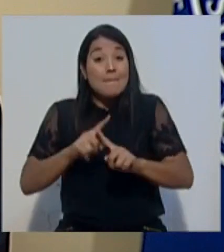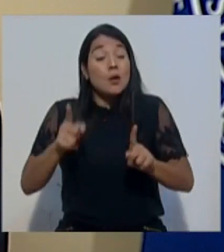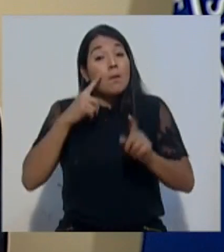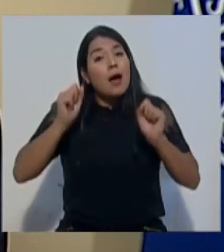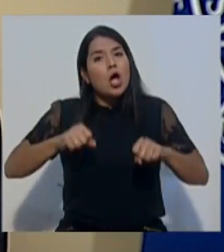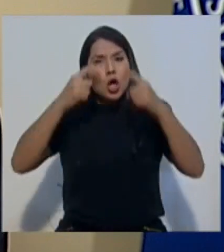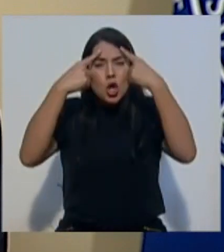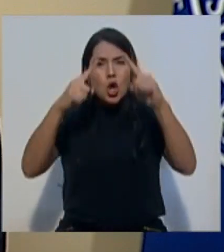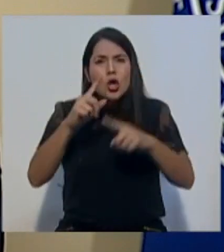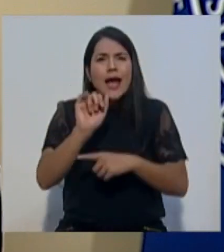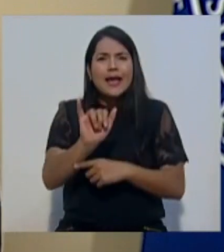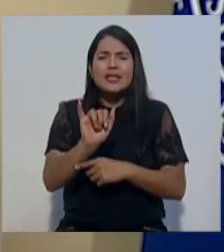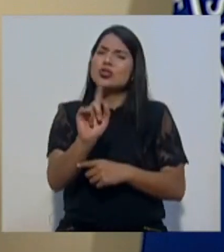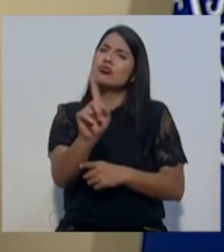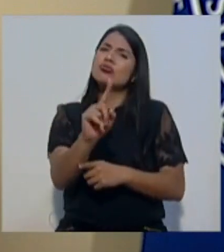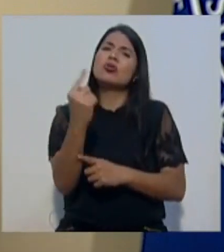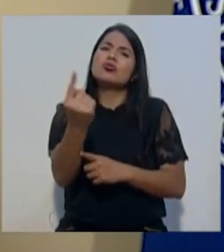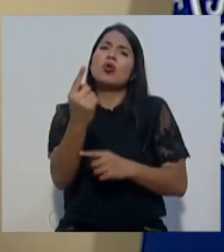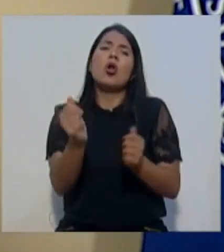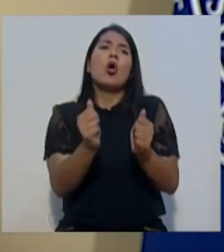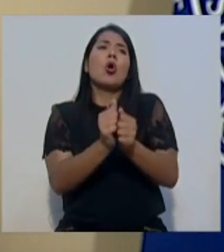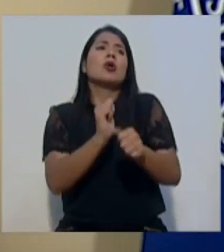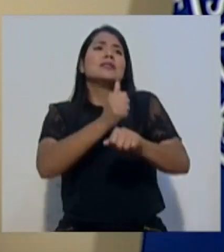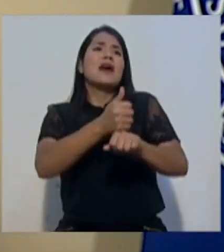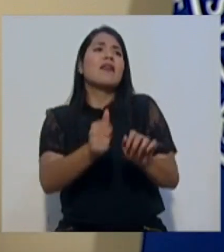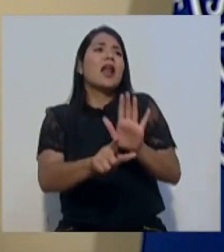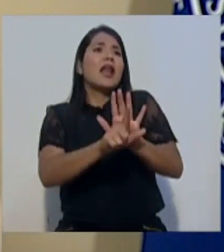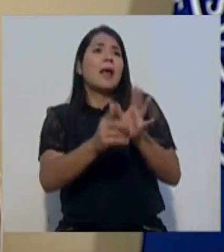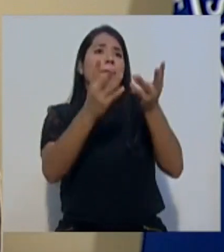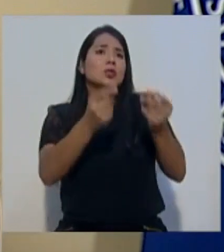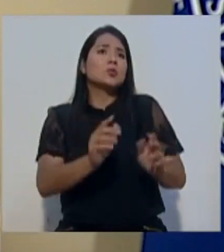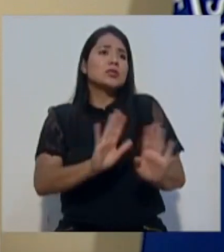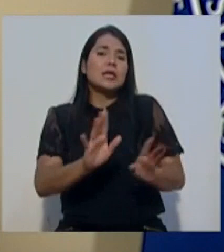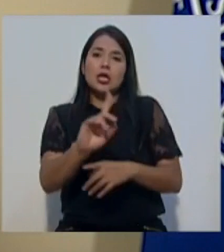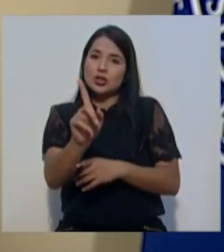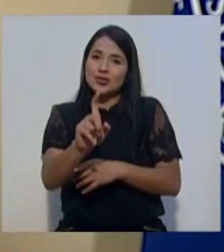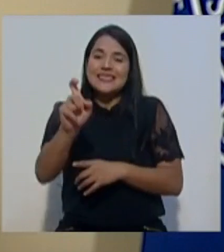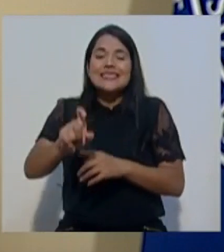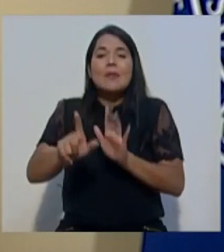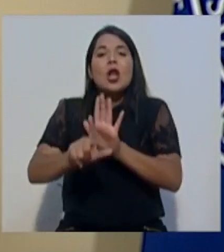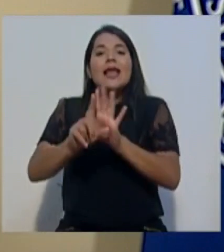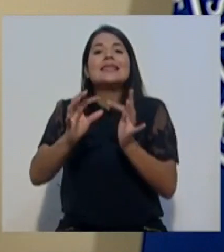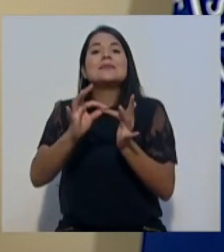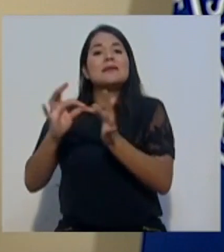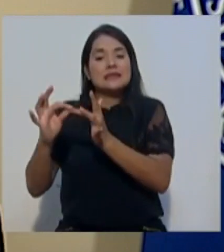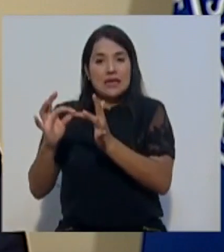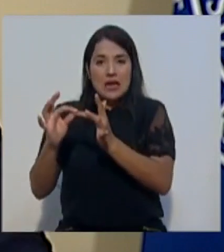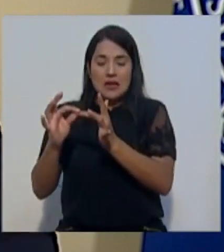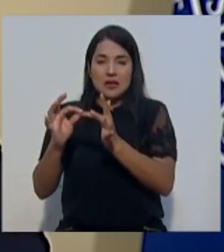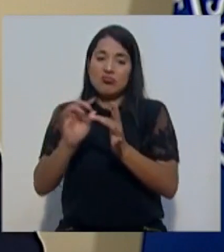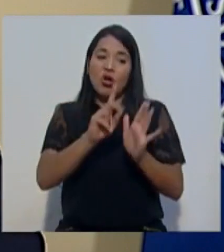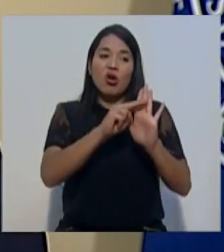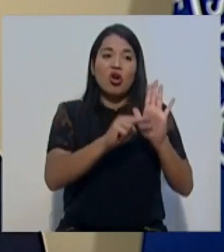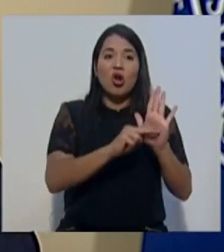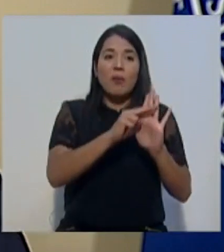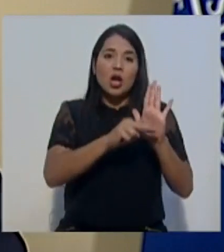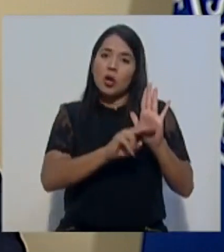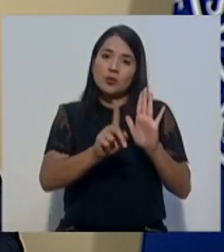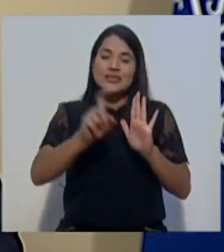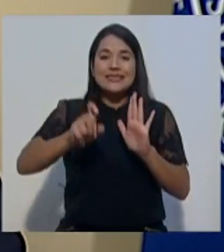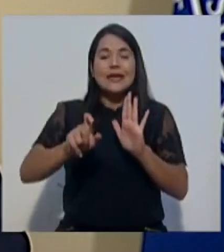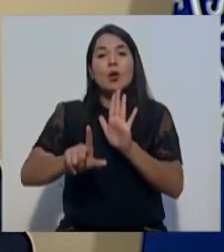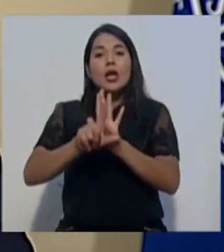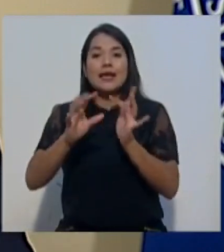puede hacer a través nada más de una norma presupuestaria, un presupuesto. Se requieren, por ejemplo, leyes especiales, una ley especial a eso. Entonces hay que